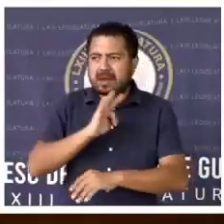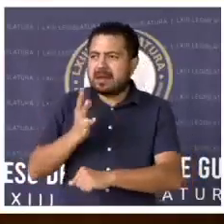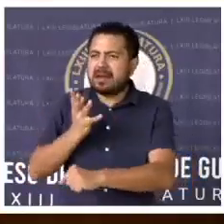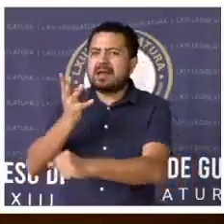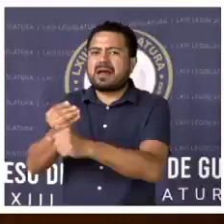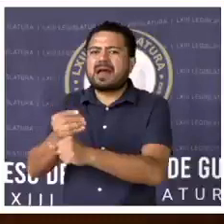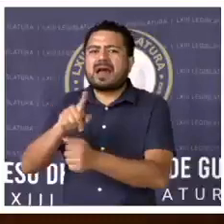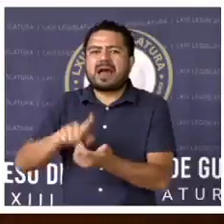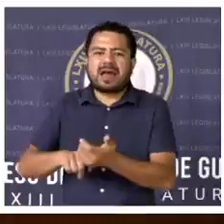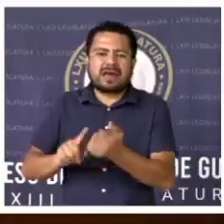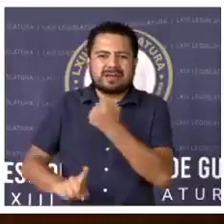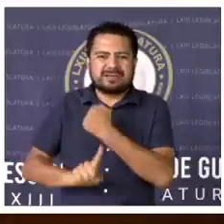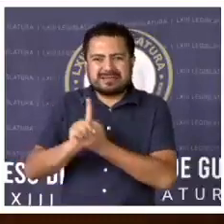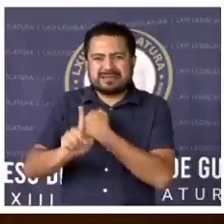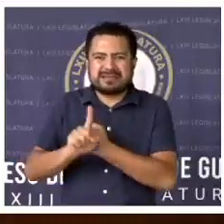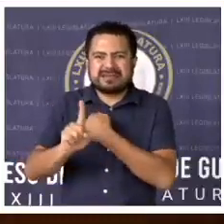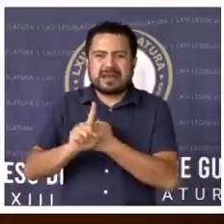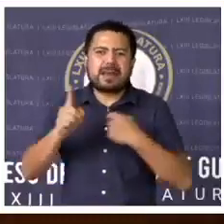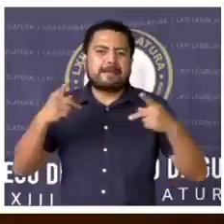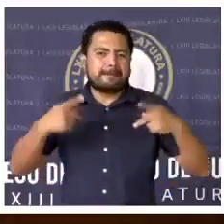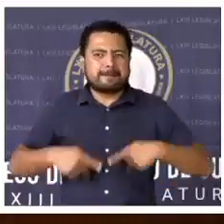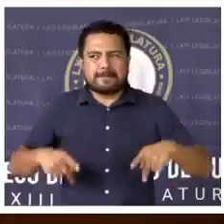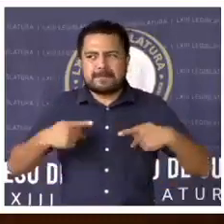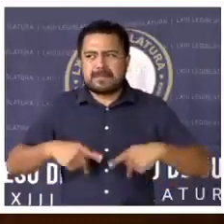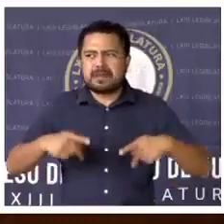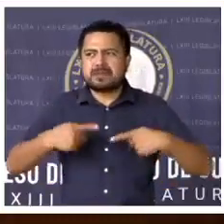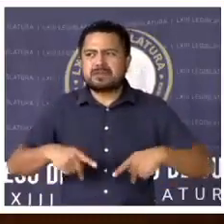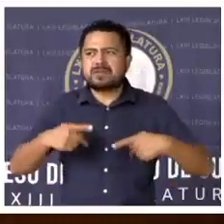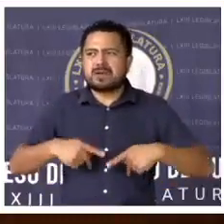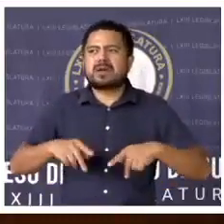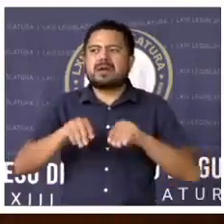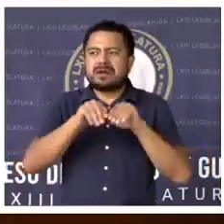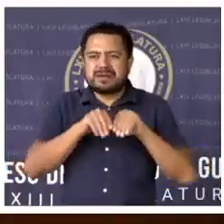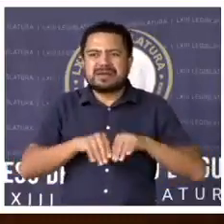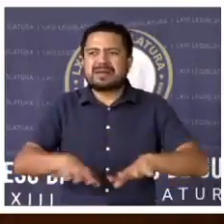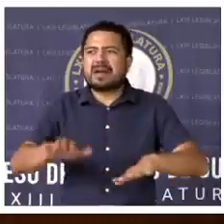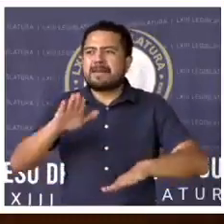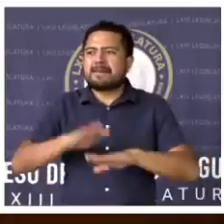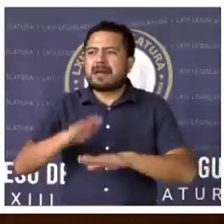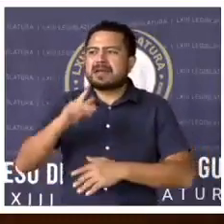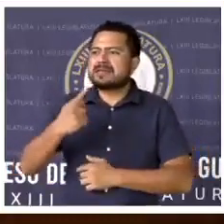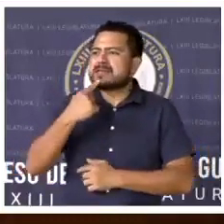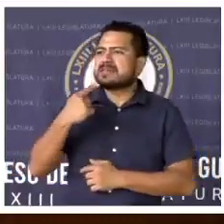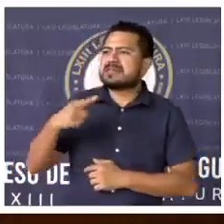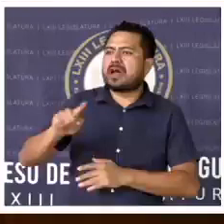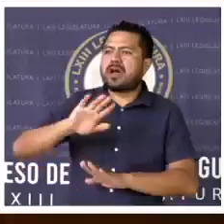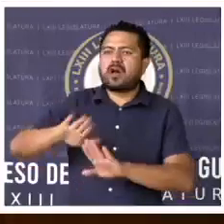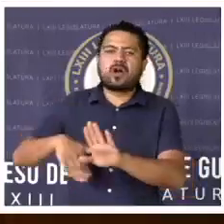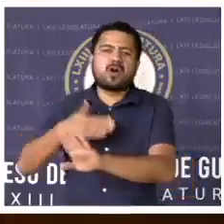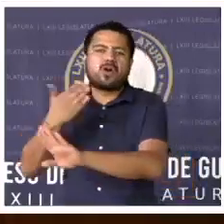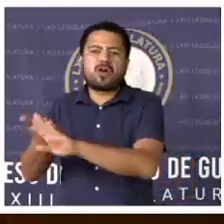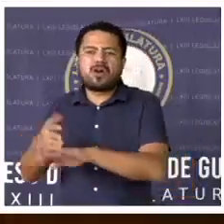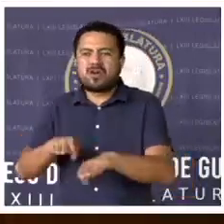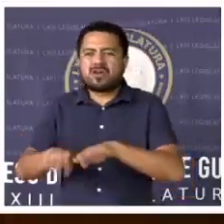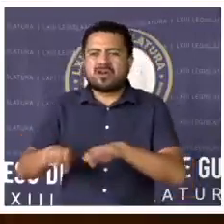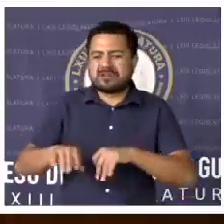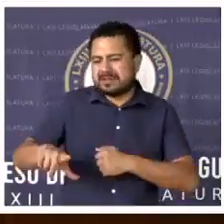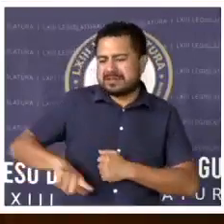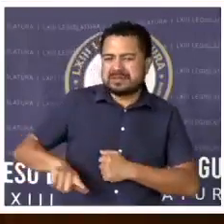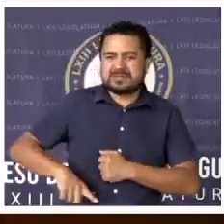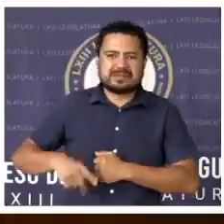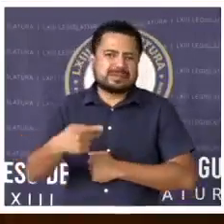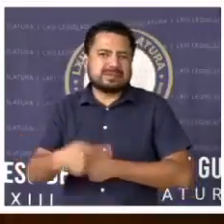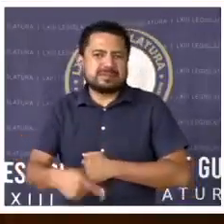del daño de la víctima de promover la queja en contra de servidores públicos